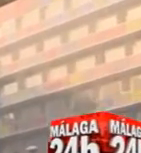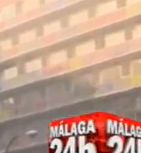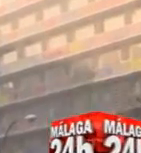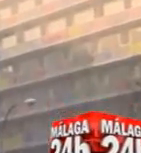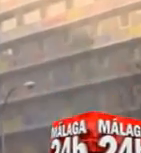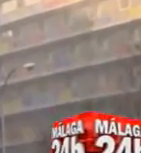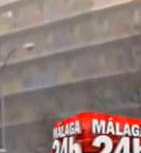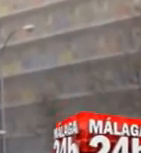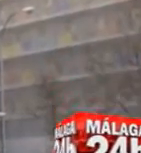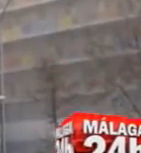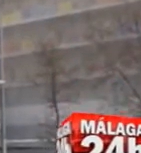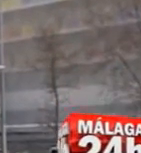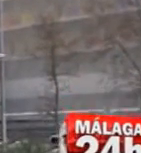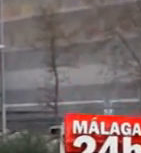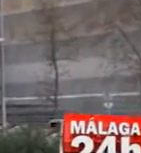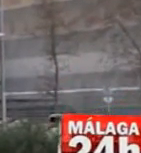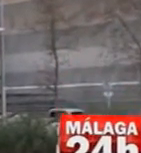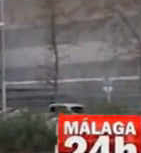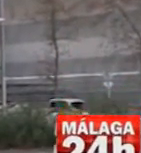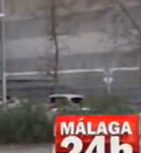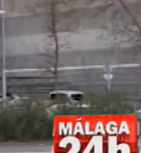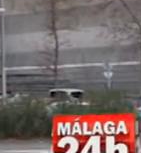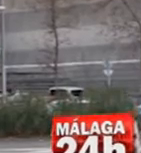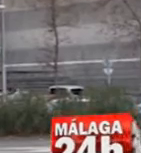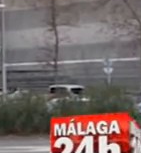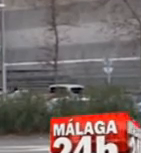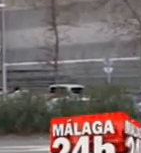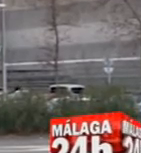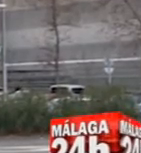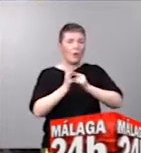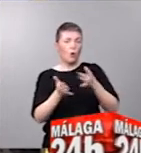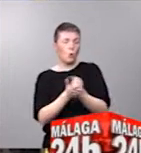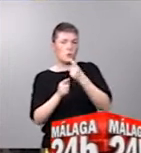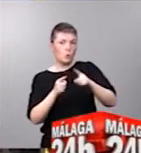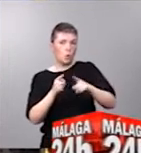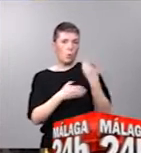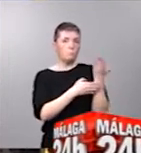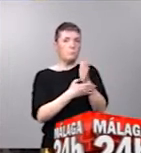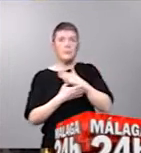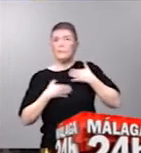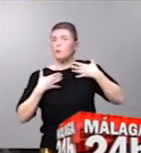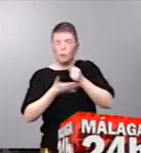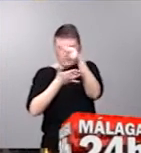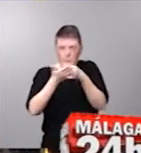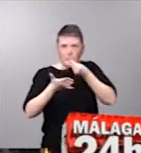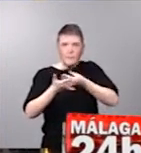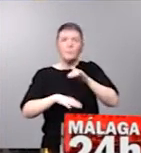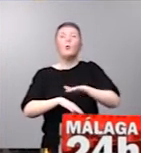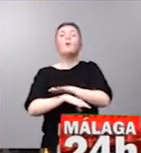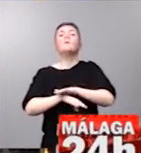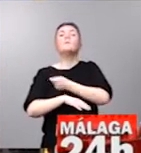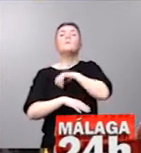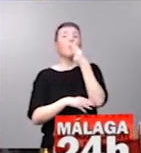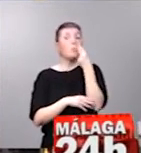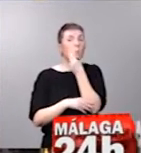de 250 euros para personas de entre 18 y 35 años. El compromiso del Gobierno de España es de